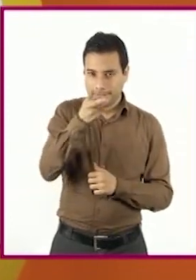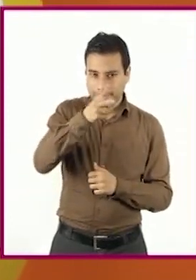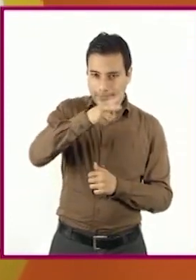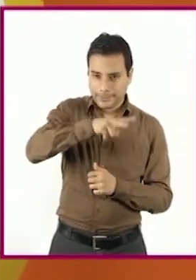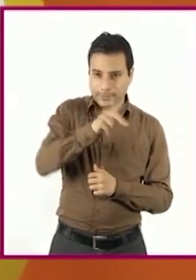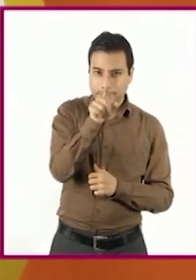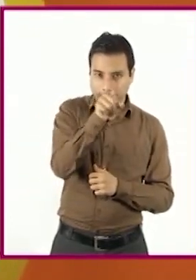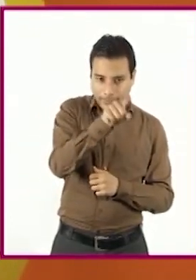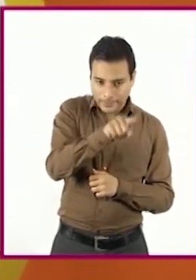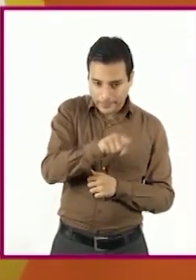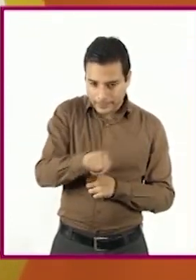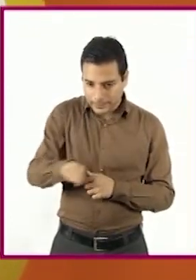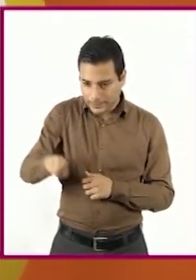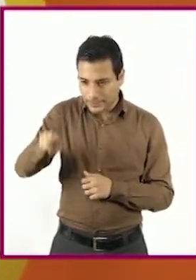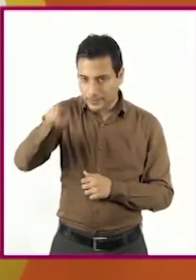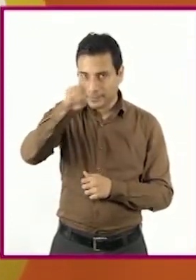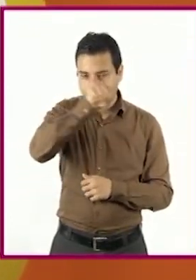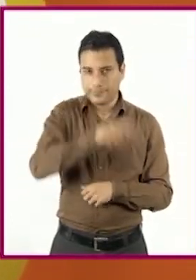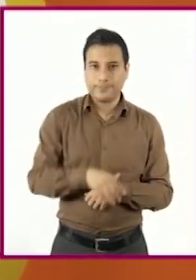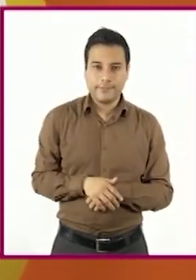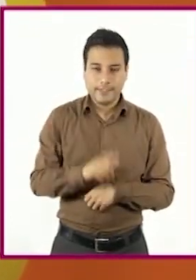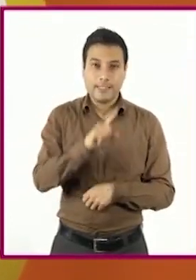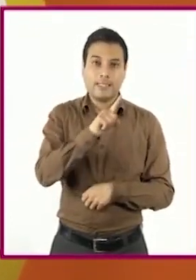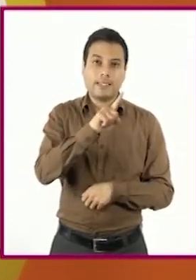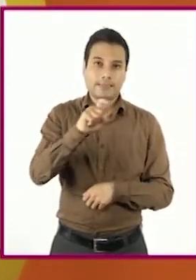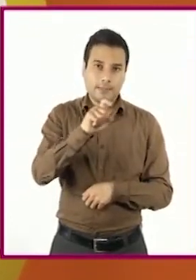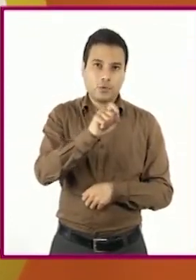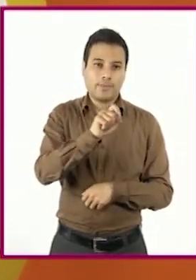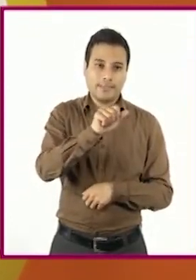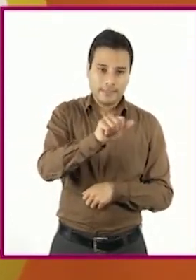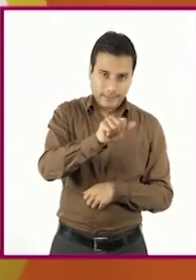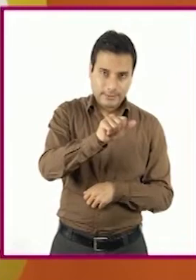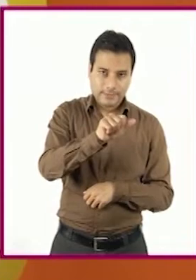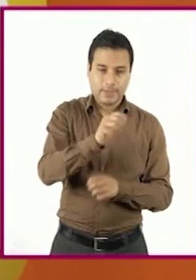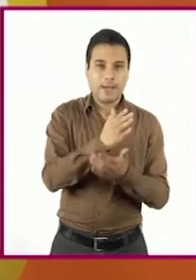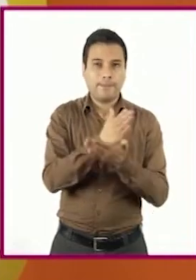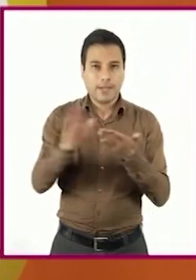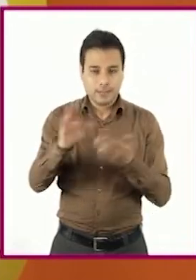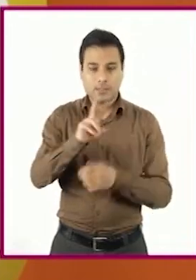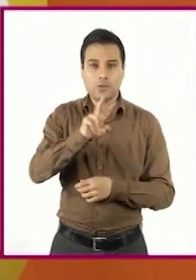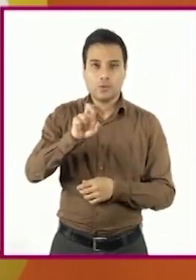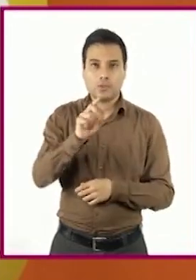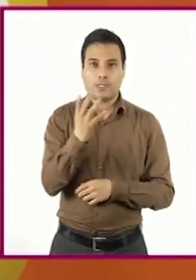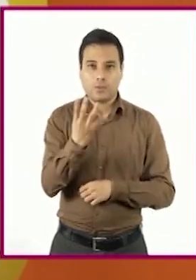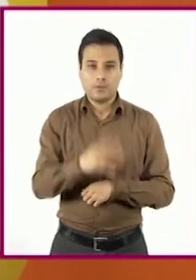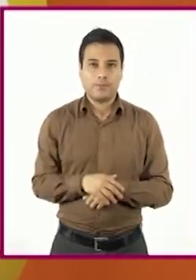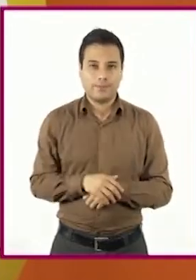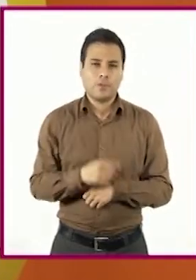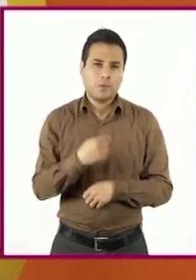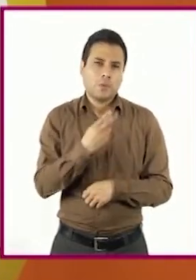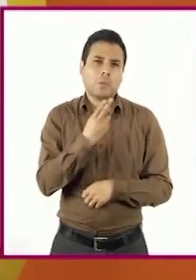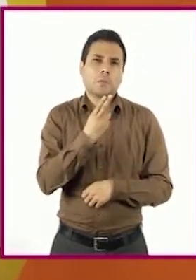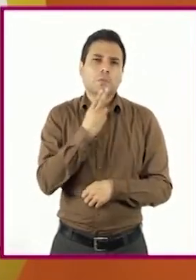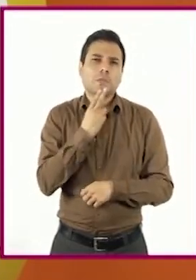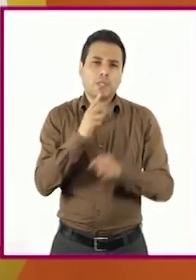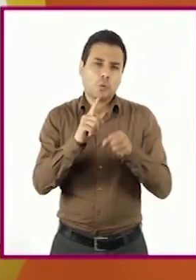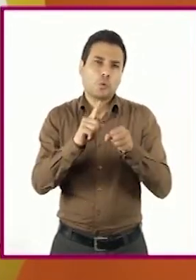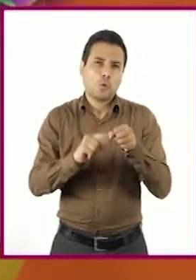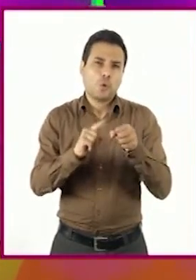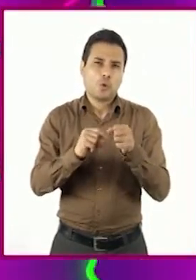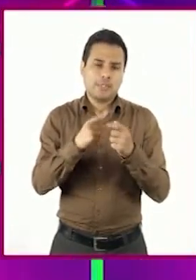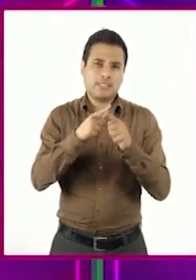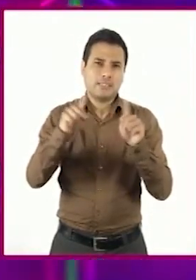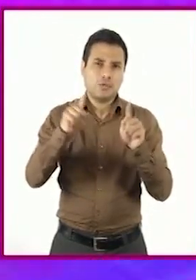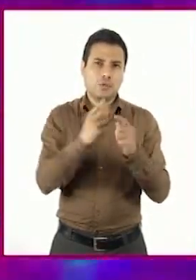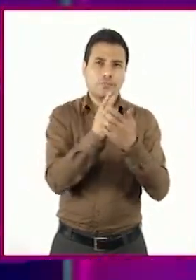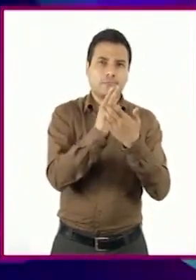ángulos obtenidos 126 y 234 grados. Y para diferenciarlos se sugiere utilizar un color distinto para cada